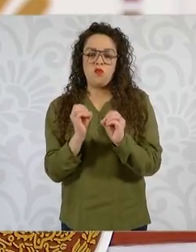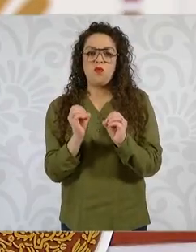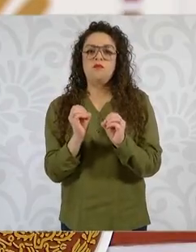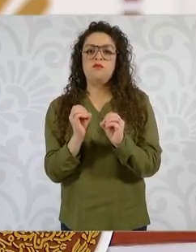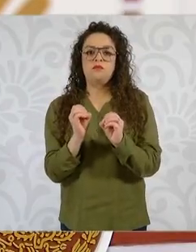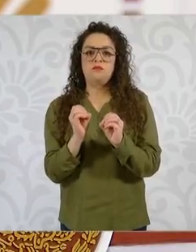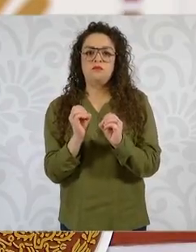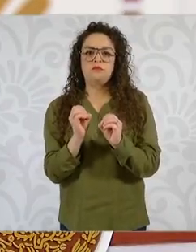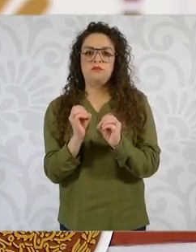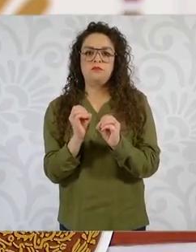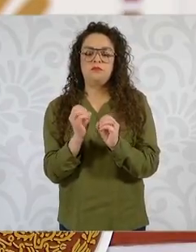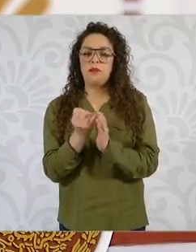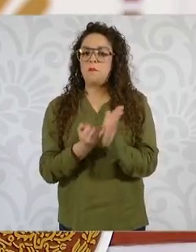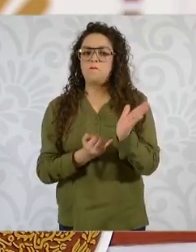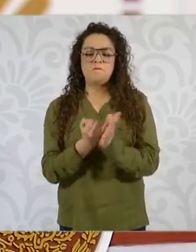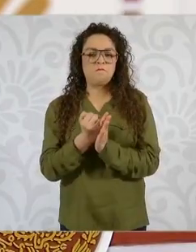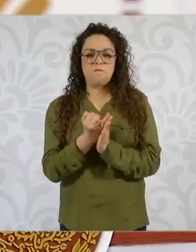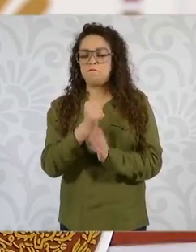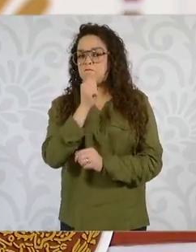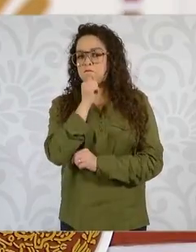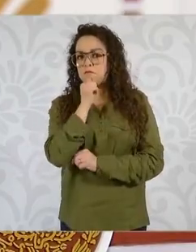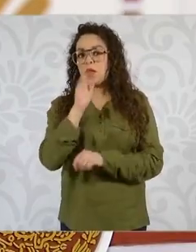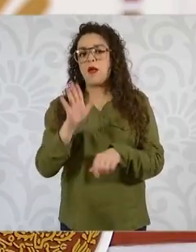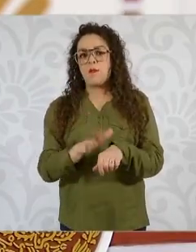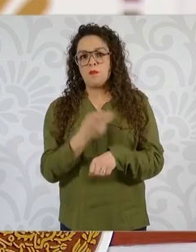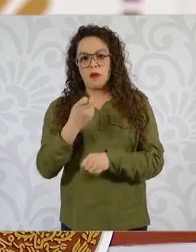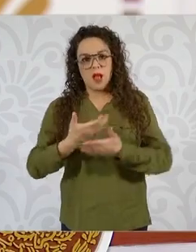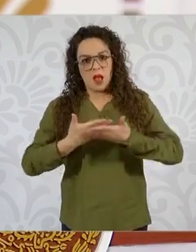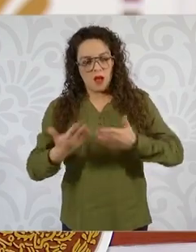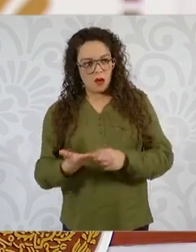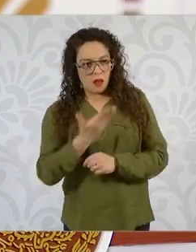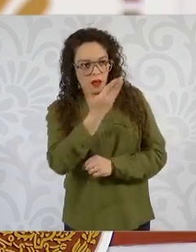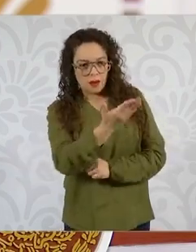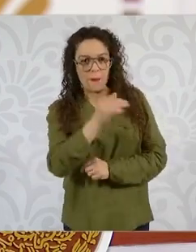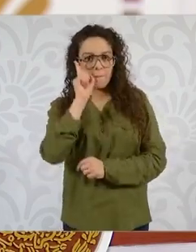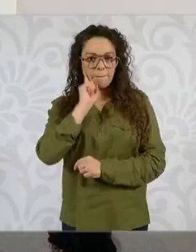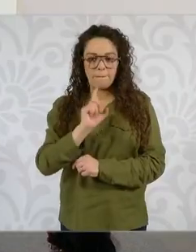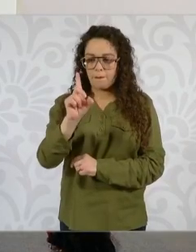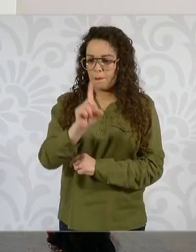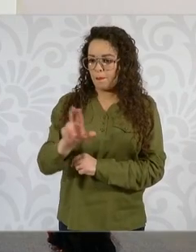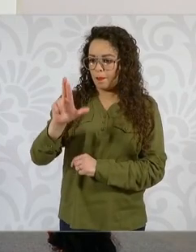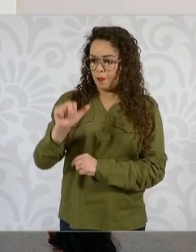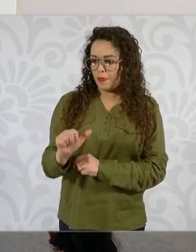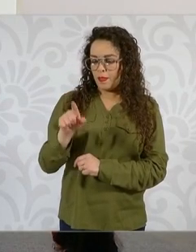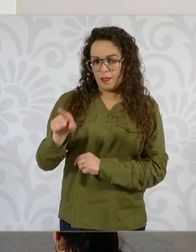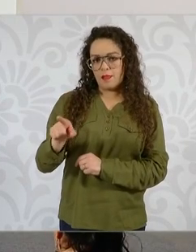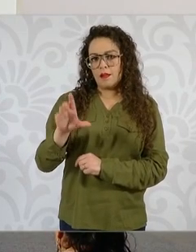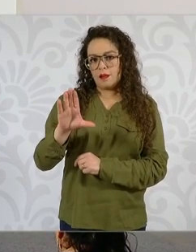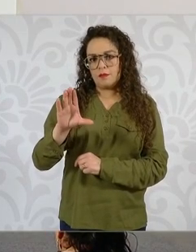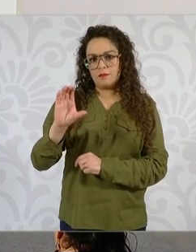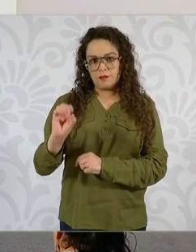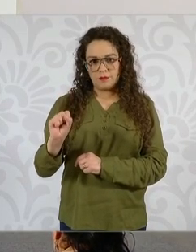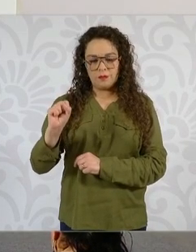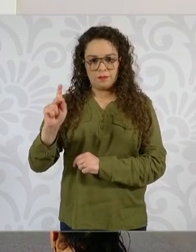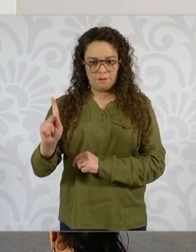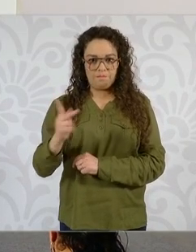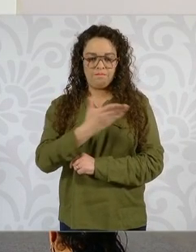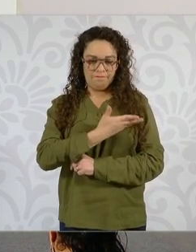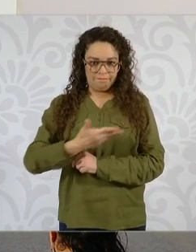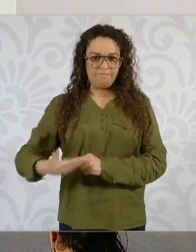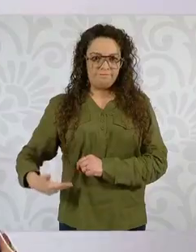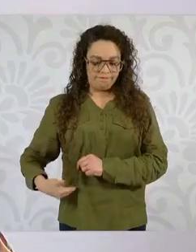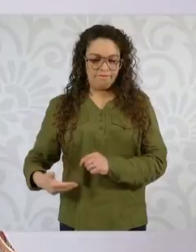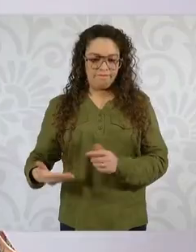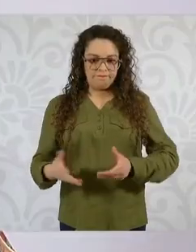presidenta la doctora Claudia Sheinbaum que realice eso. Hay una serie de argumentos